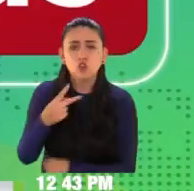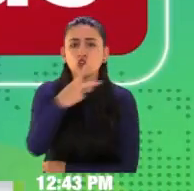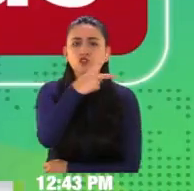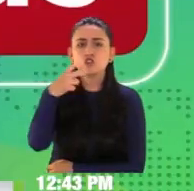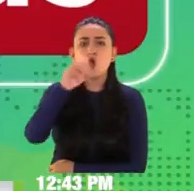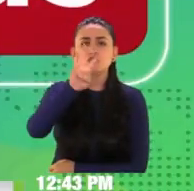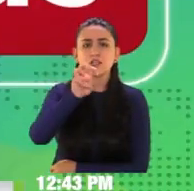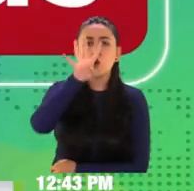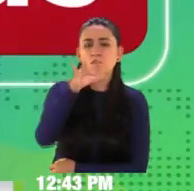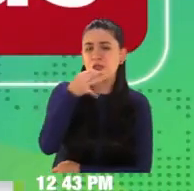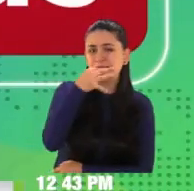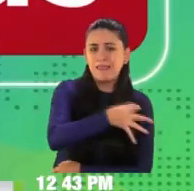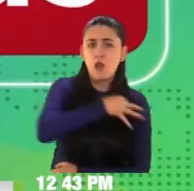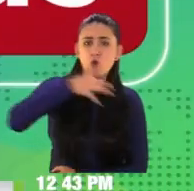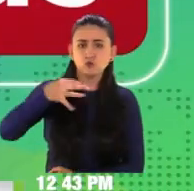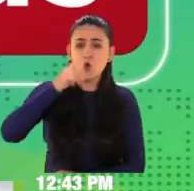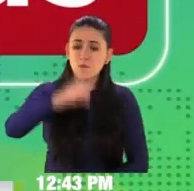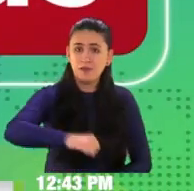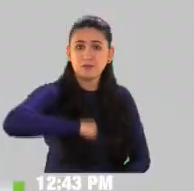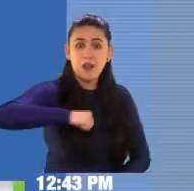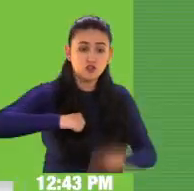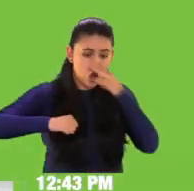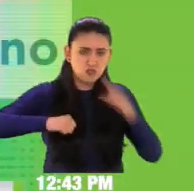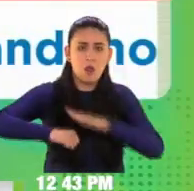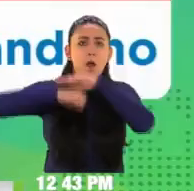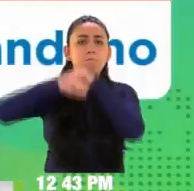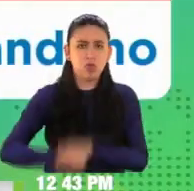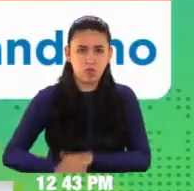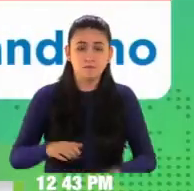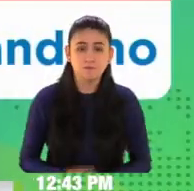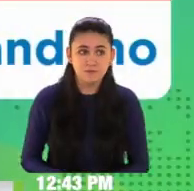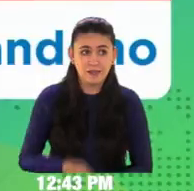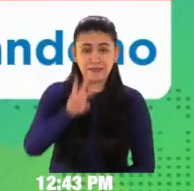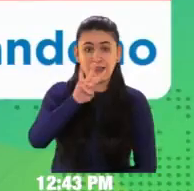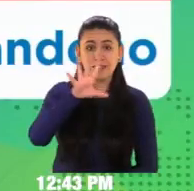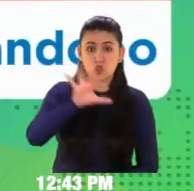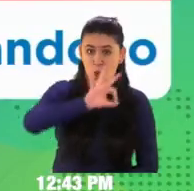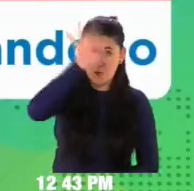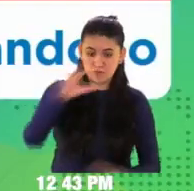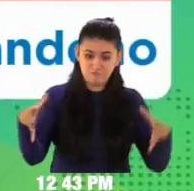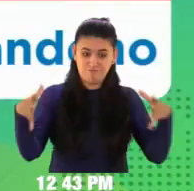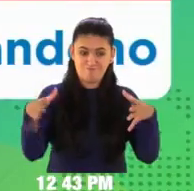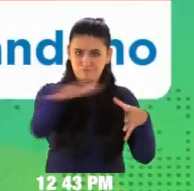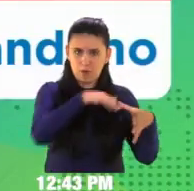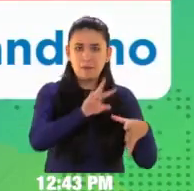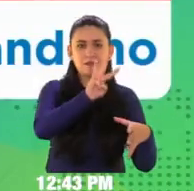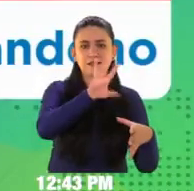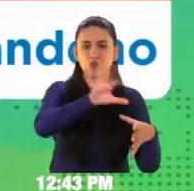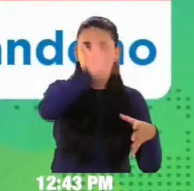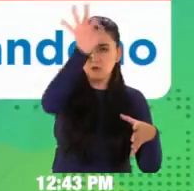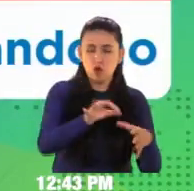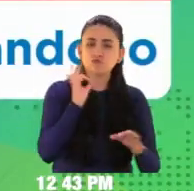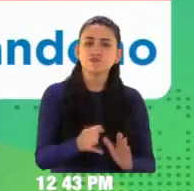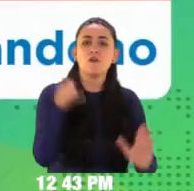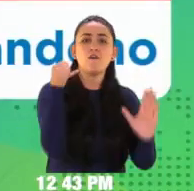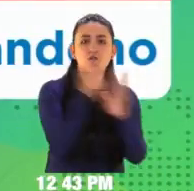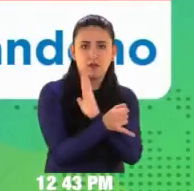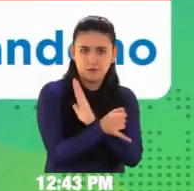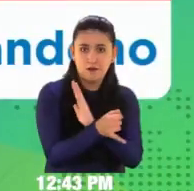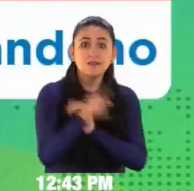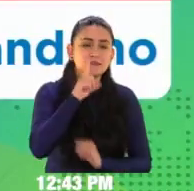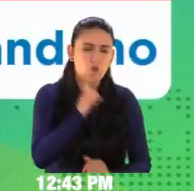3.000 y 4.000 pesos por quienes tienen sexo con niños y niñas. Esto es absolutamente inaceptable. De acuerdo con datos de la